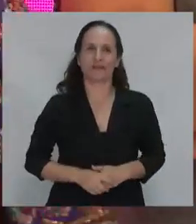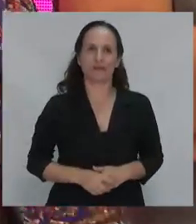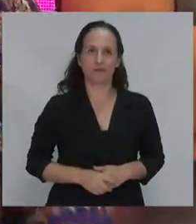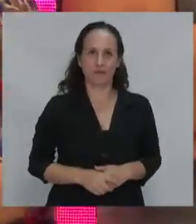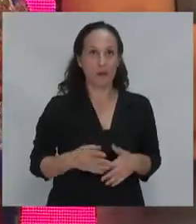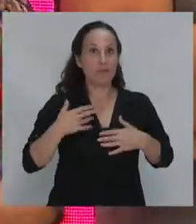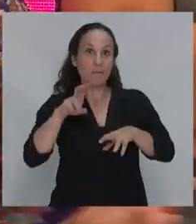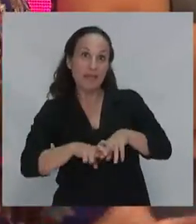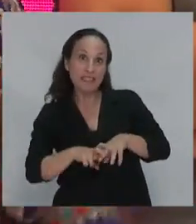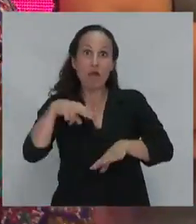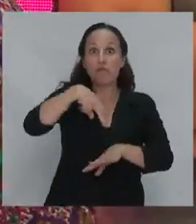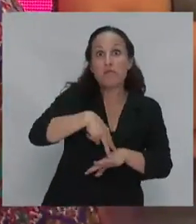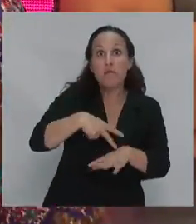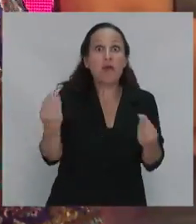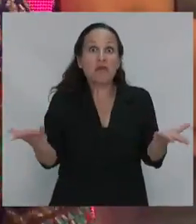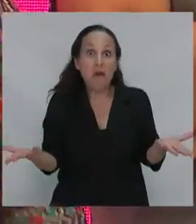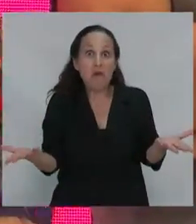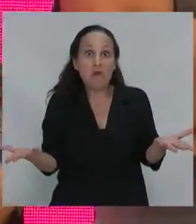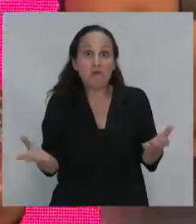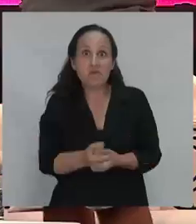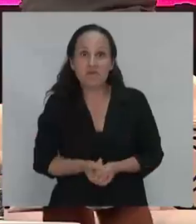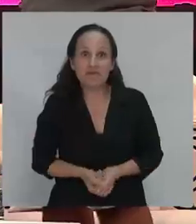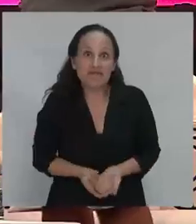me siento preparado qué hago